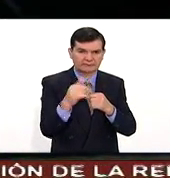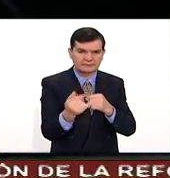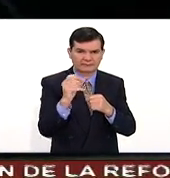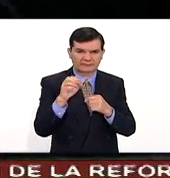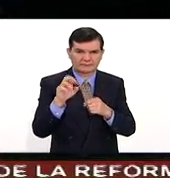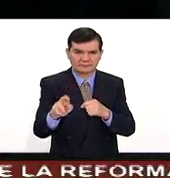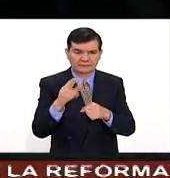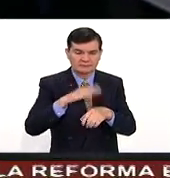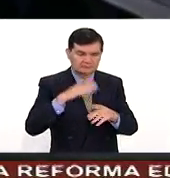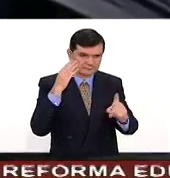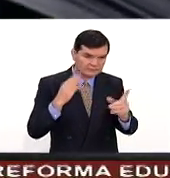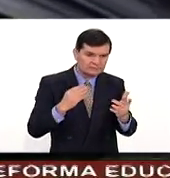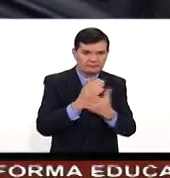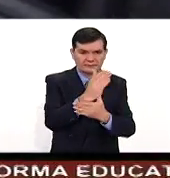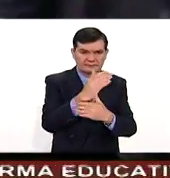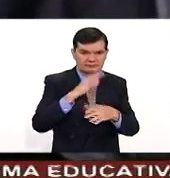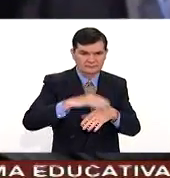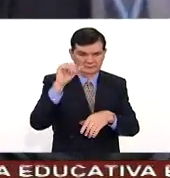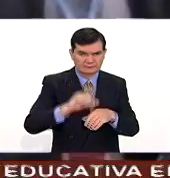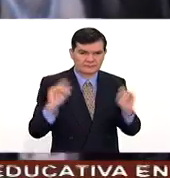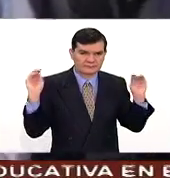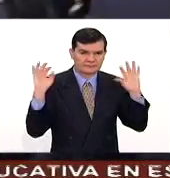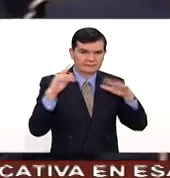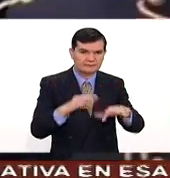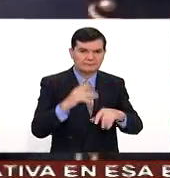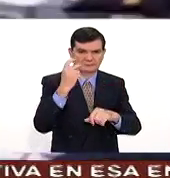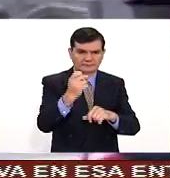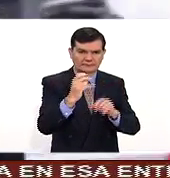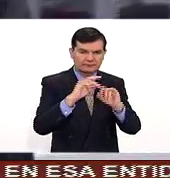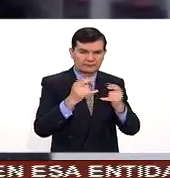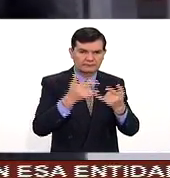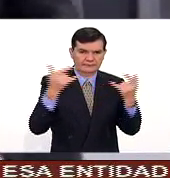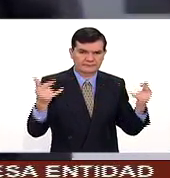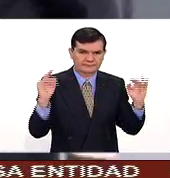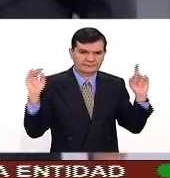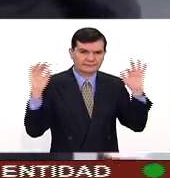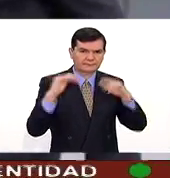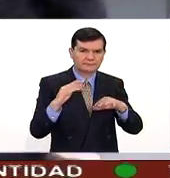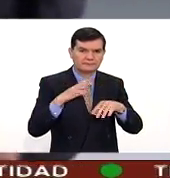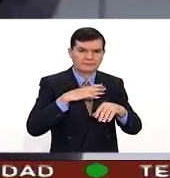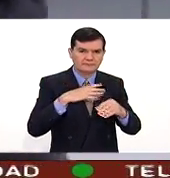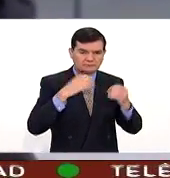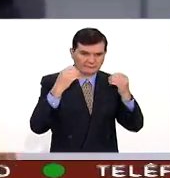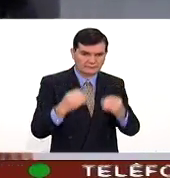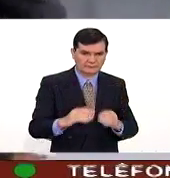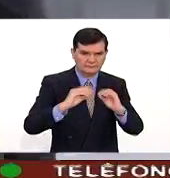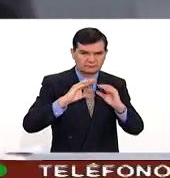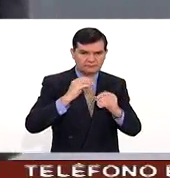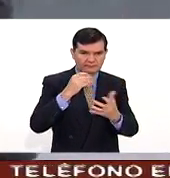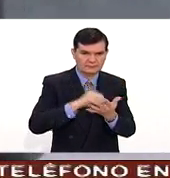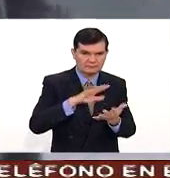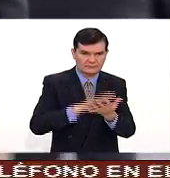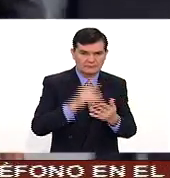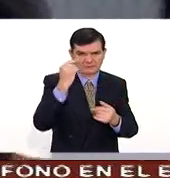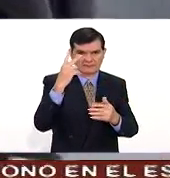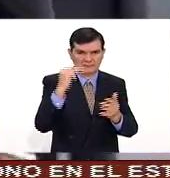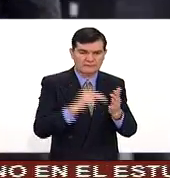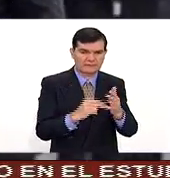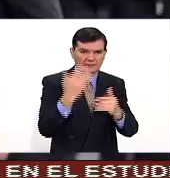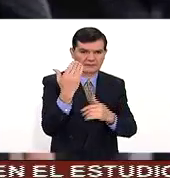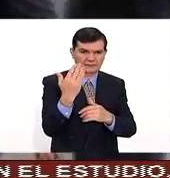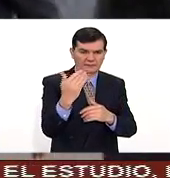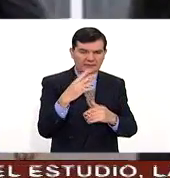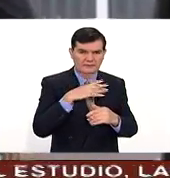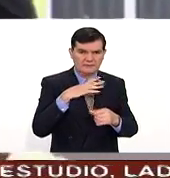es que la meta que se pensaba lograr en esta cumbre, que por eso sería histórica, es que hubiera un compromiso global de que para el año